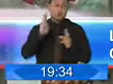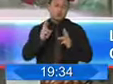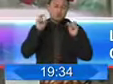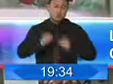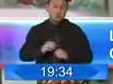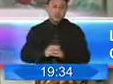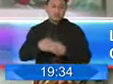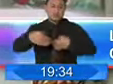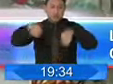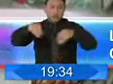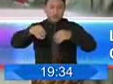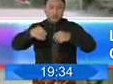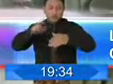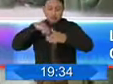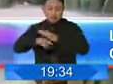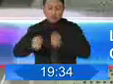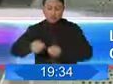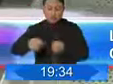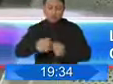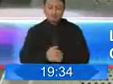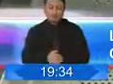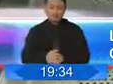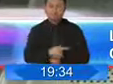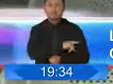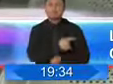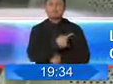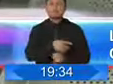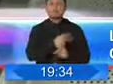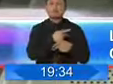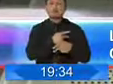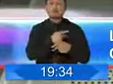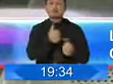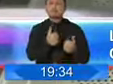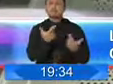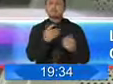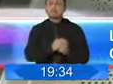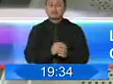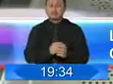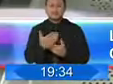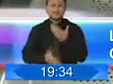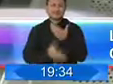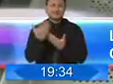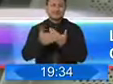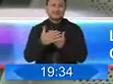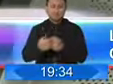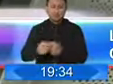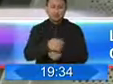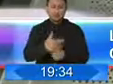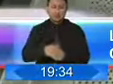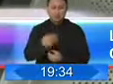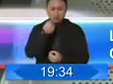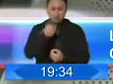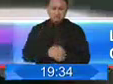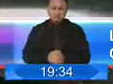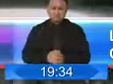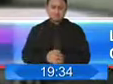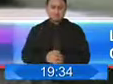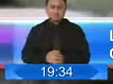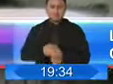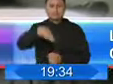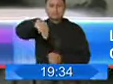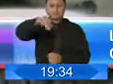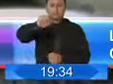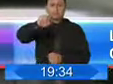a los supermercados. Uno de los valores agregados de estos productos son su fácil preparación y su duración, según explica María